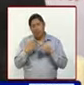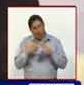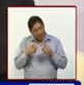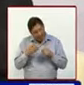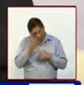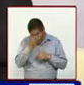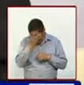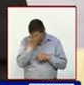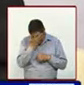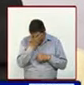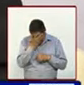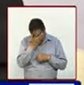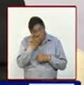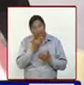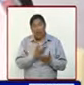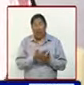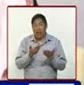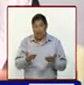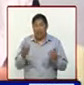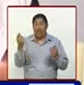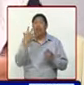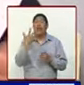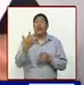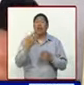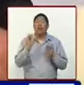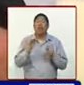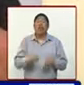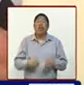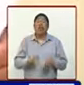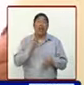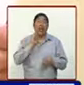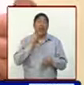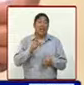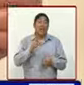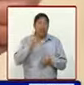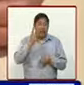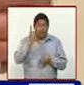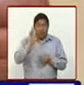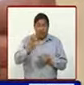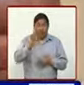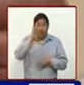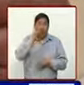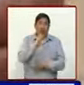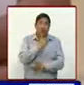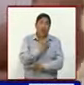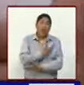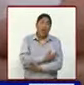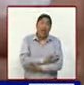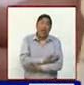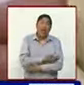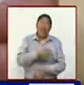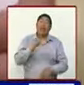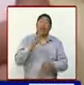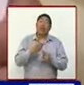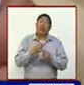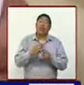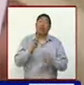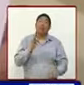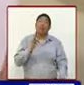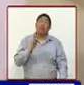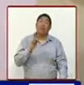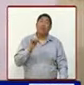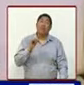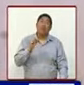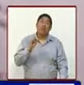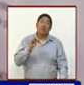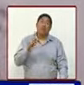es por eso que ha llegado hasta la red Bolivisión para hacer realidad el sueño de su hija, Griselda, de 15 años.